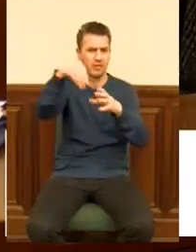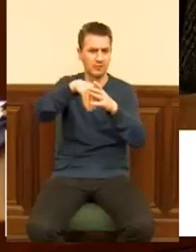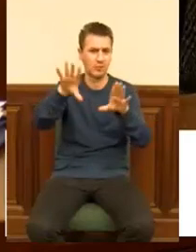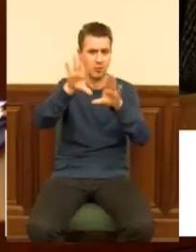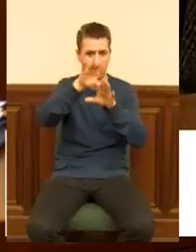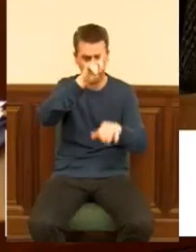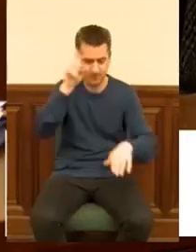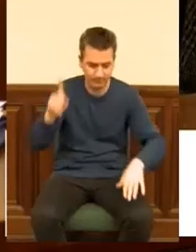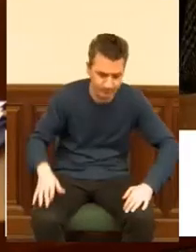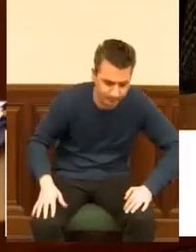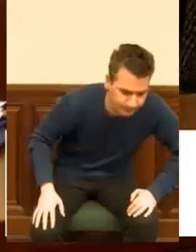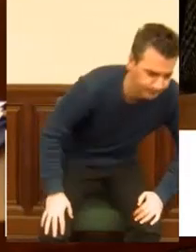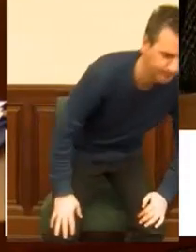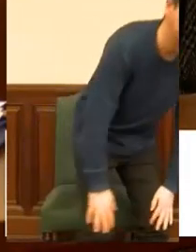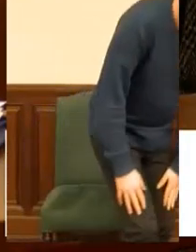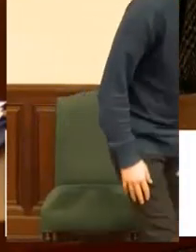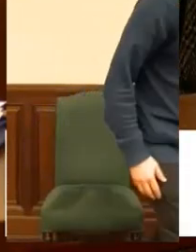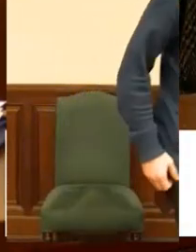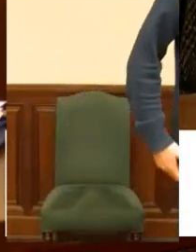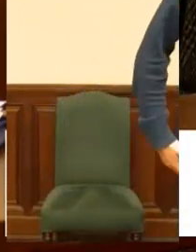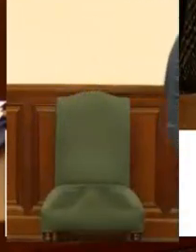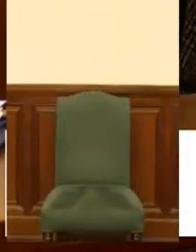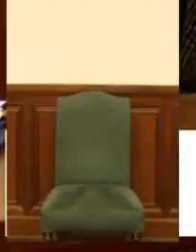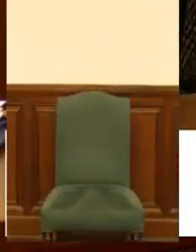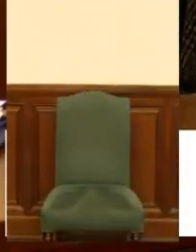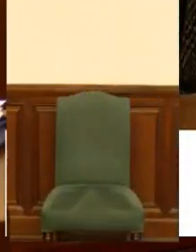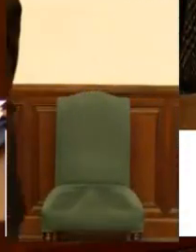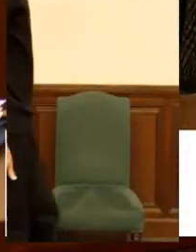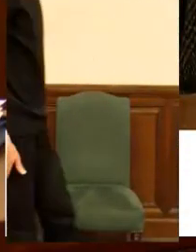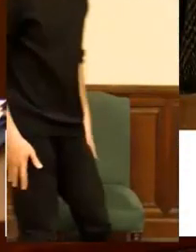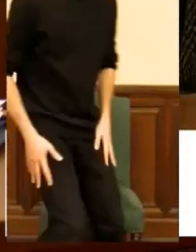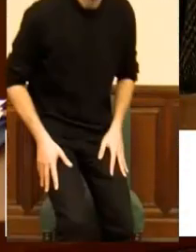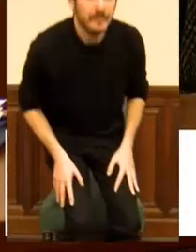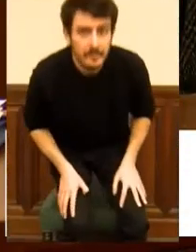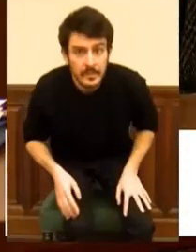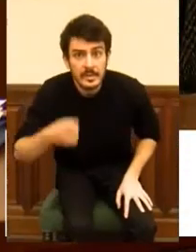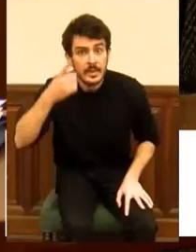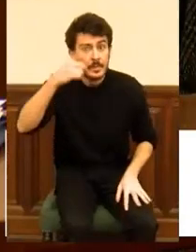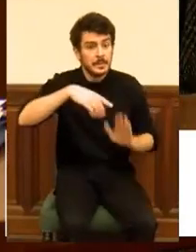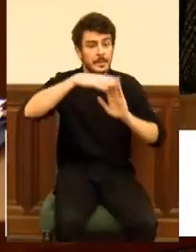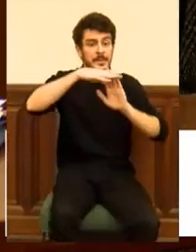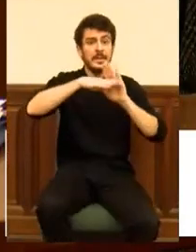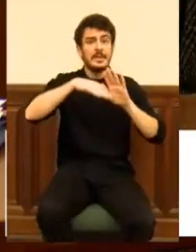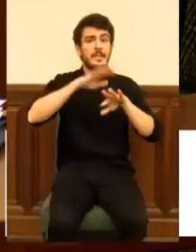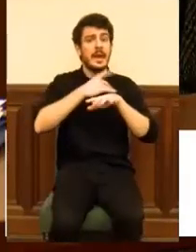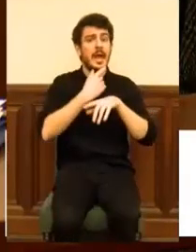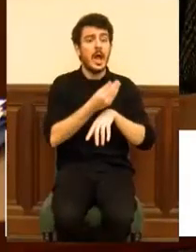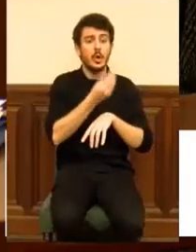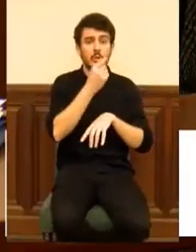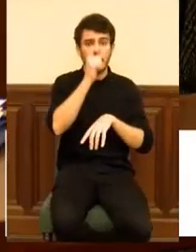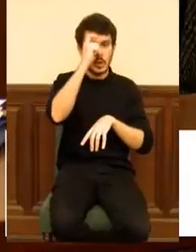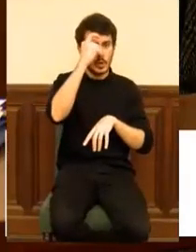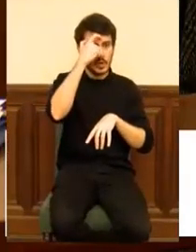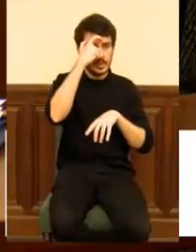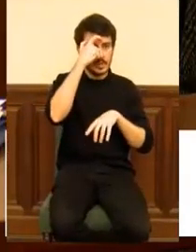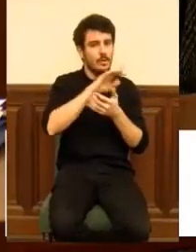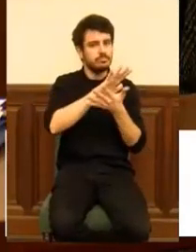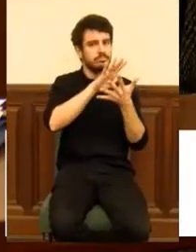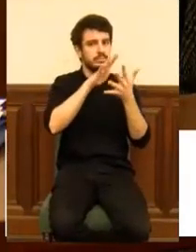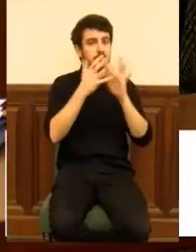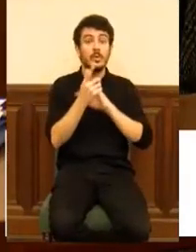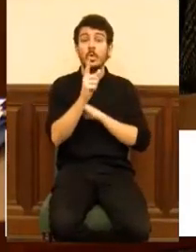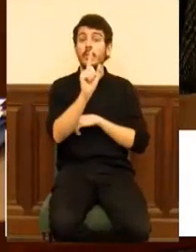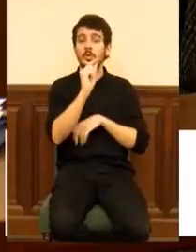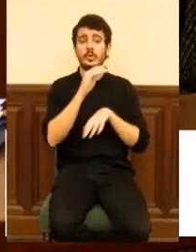Y luego medidas para también transformar el concepto de consumo y pasar. Le queda un minuto para consumir los 10. Vale,